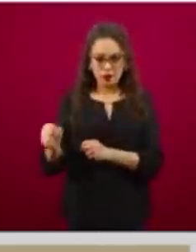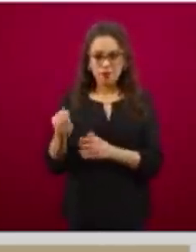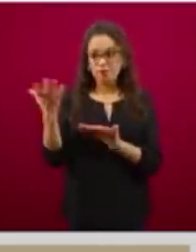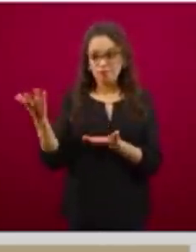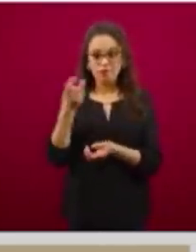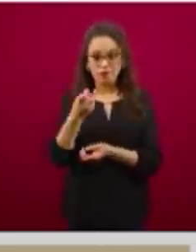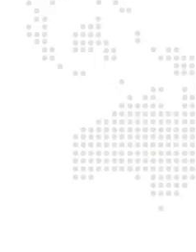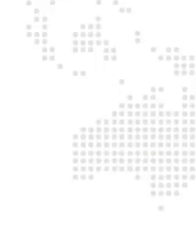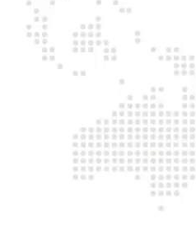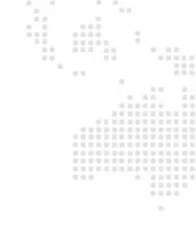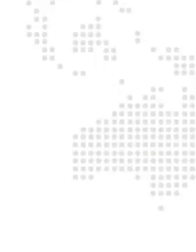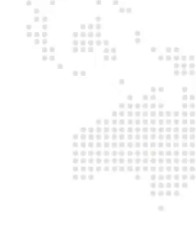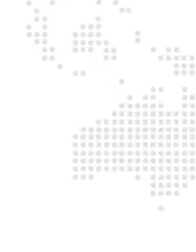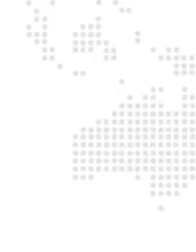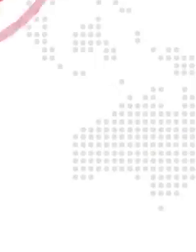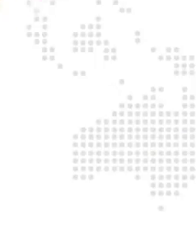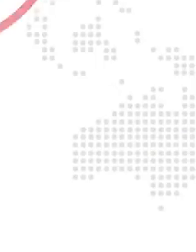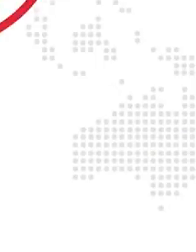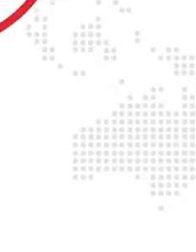este beneficio